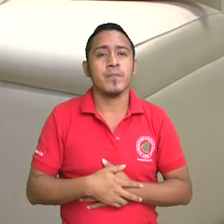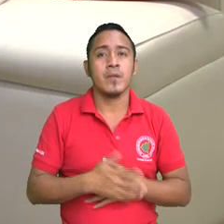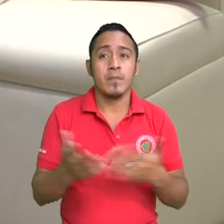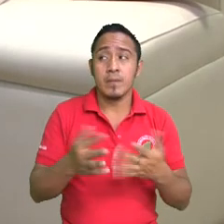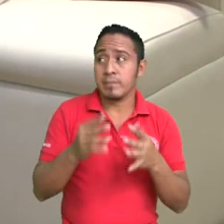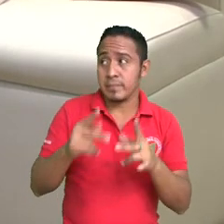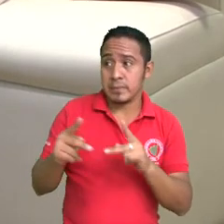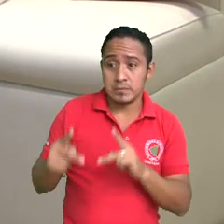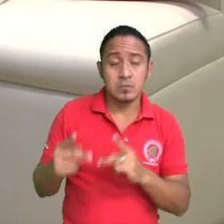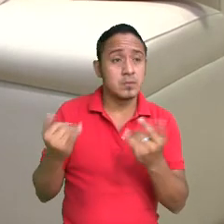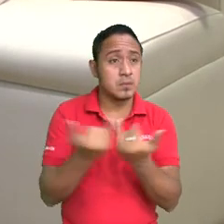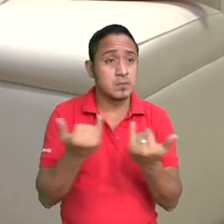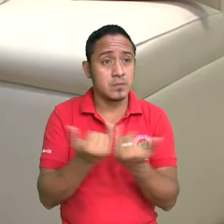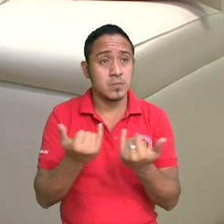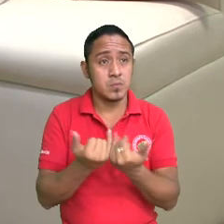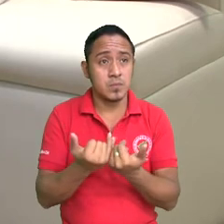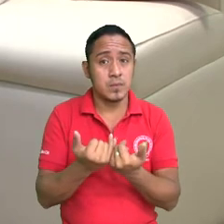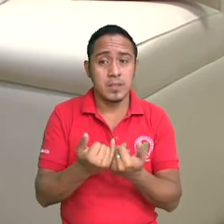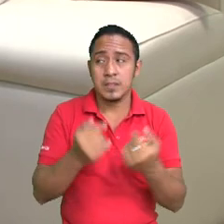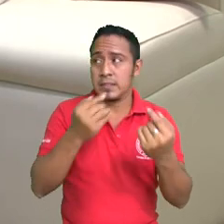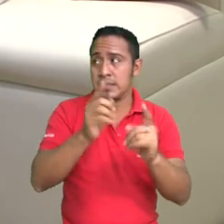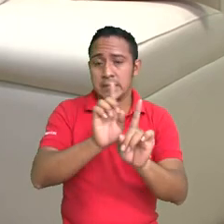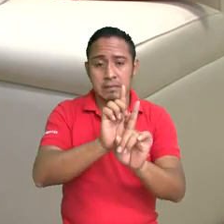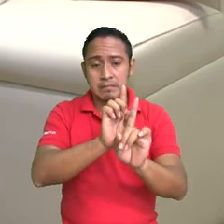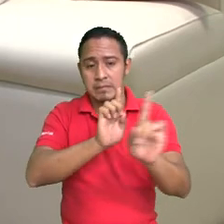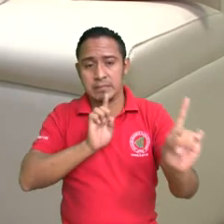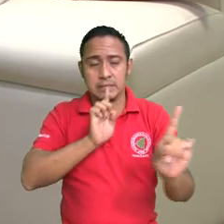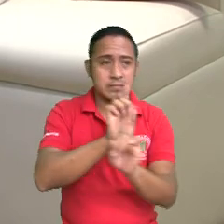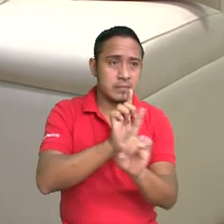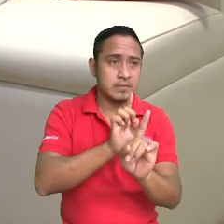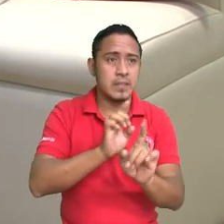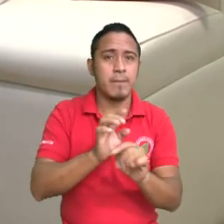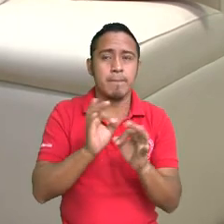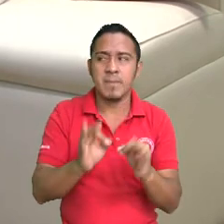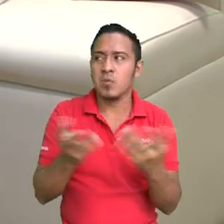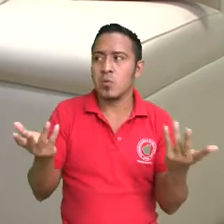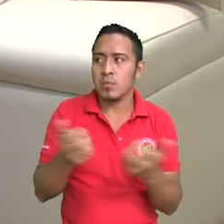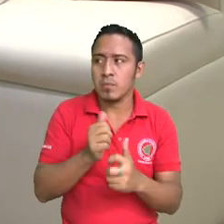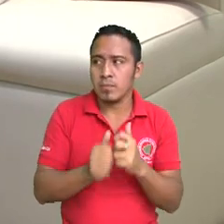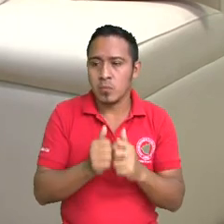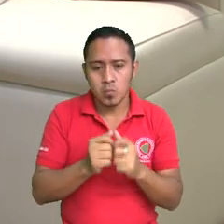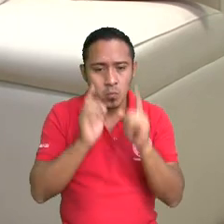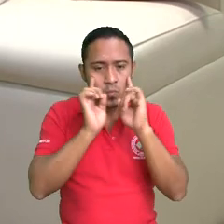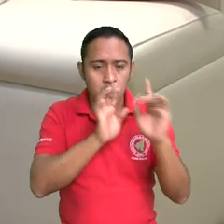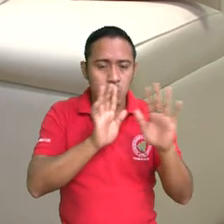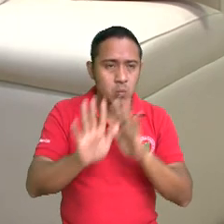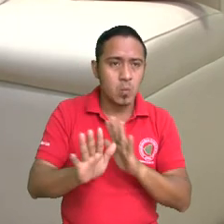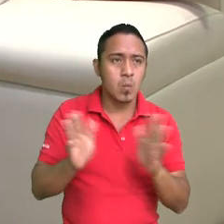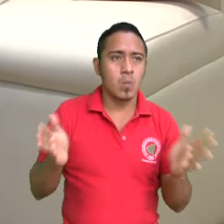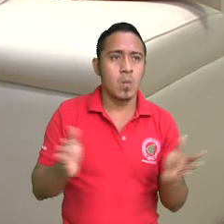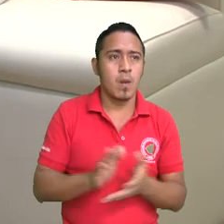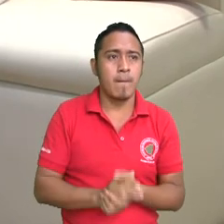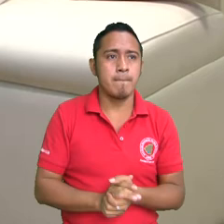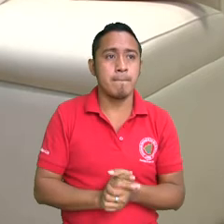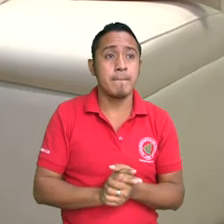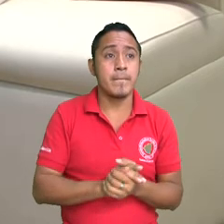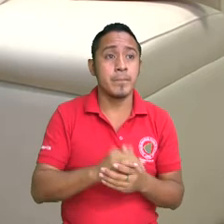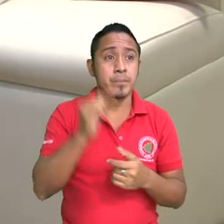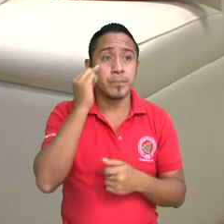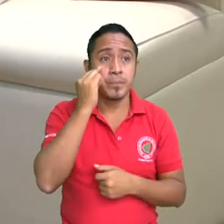estar esta persona también alejado de los aparatos tecnológicos y cómo puede cuidar su